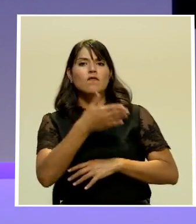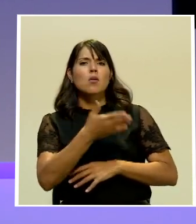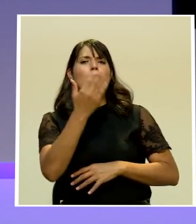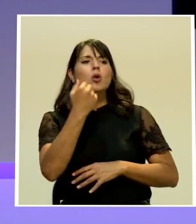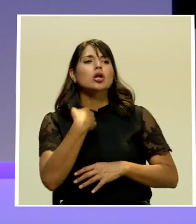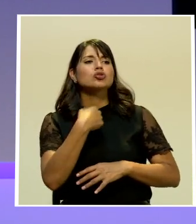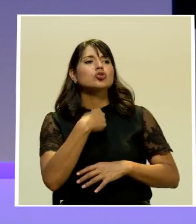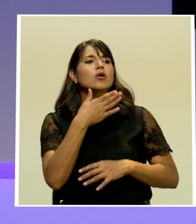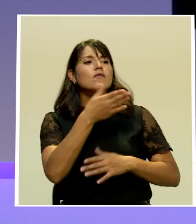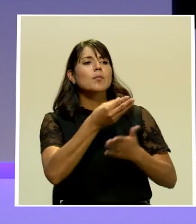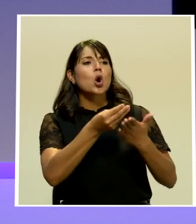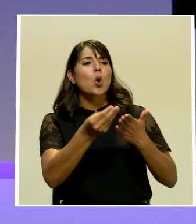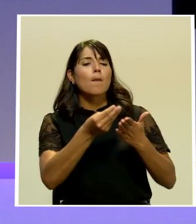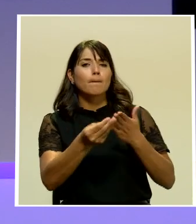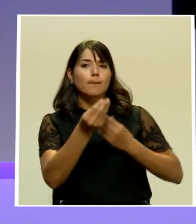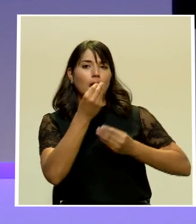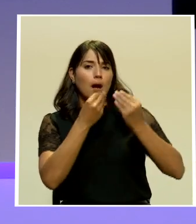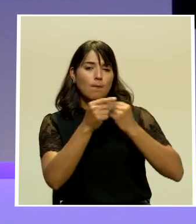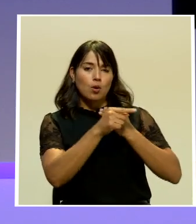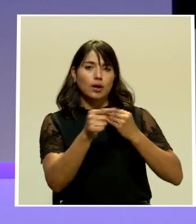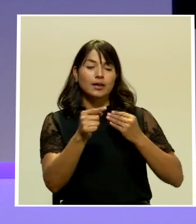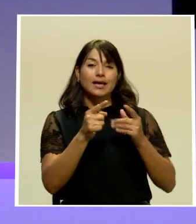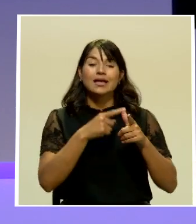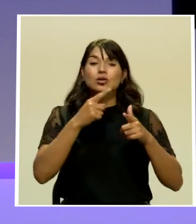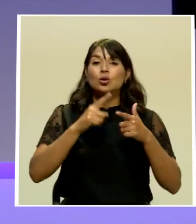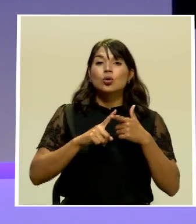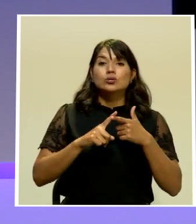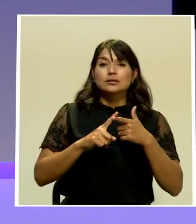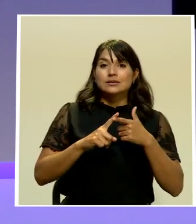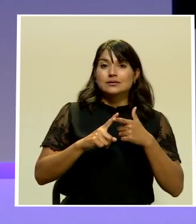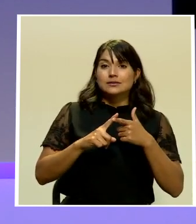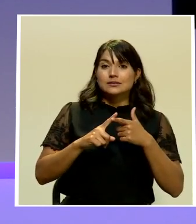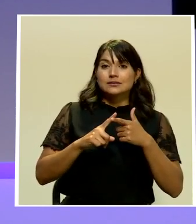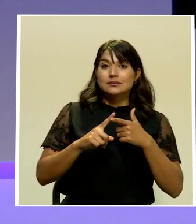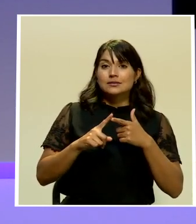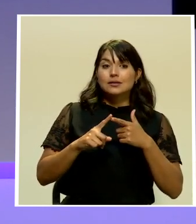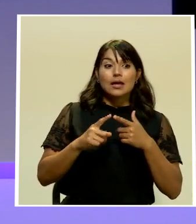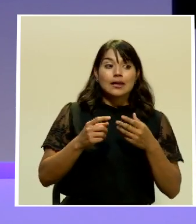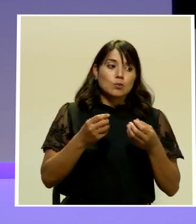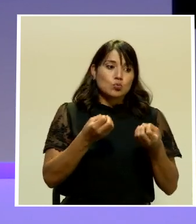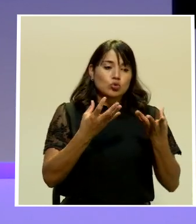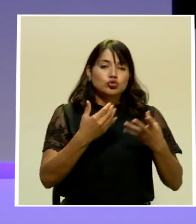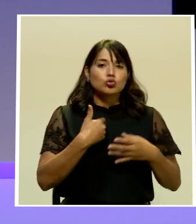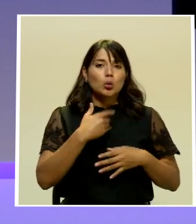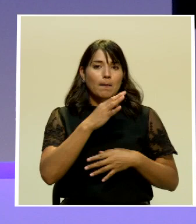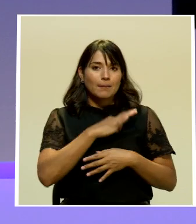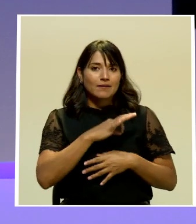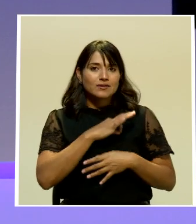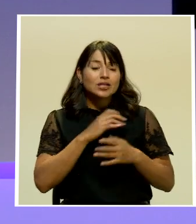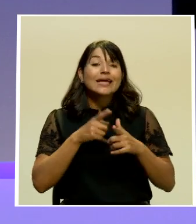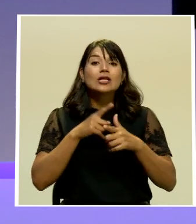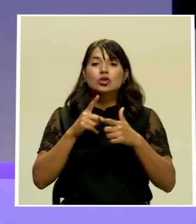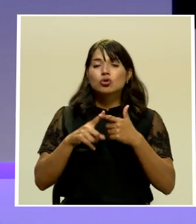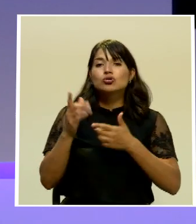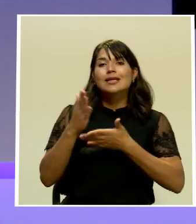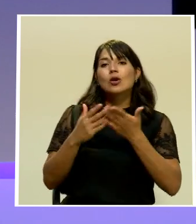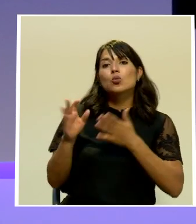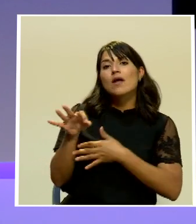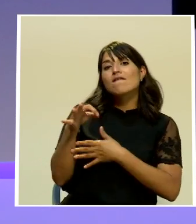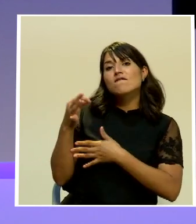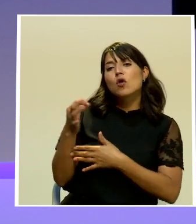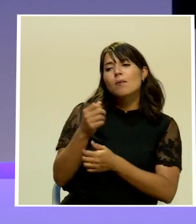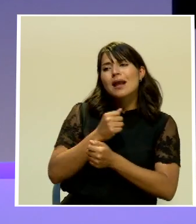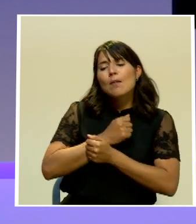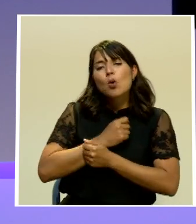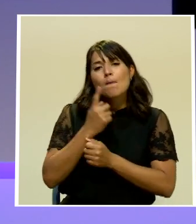ahí, se compraba ahí, hay un medio grande que se ve beneficiado. Entonces, de alguna manera, la pasión para hacer cine es un